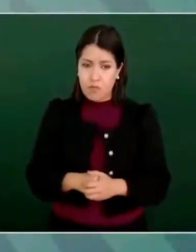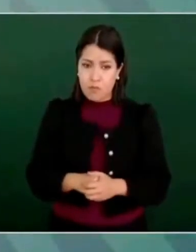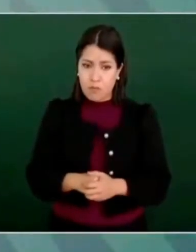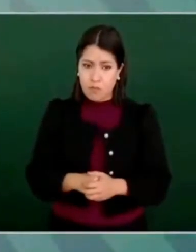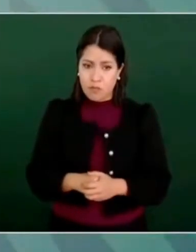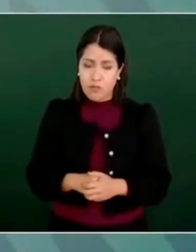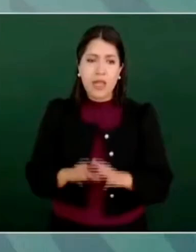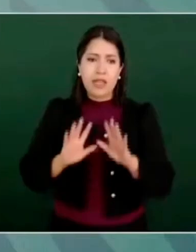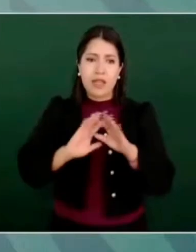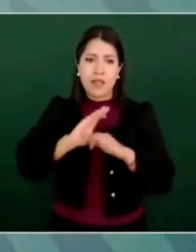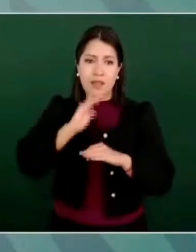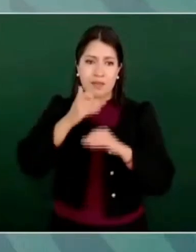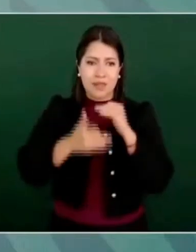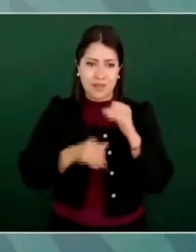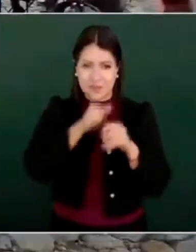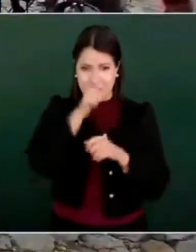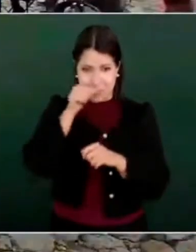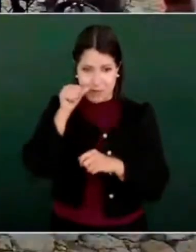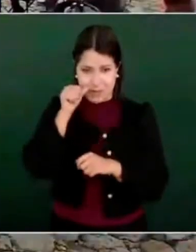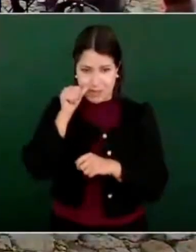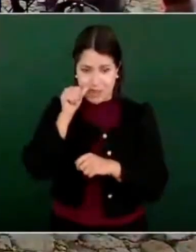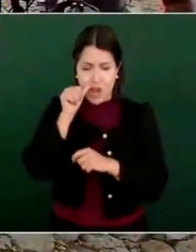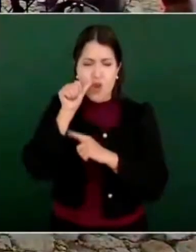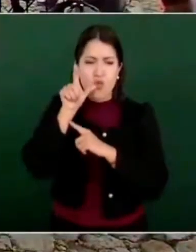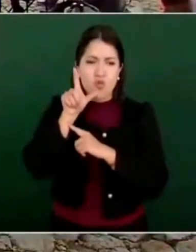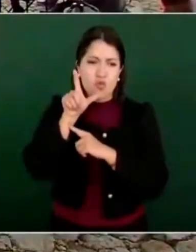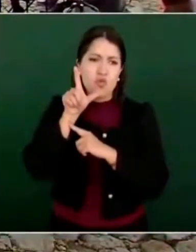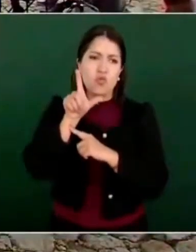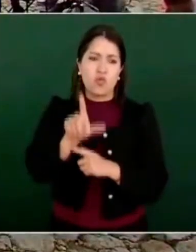Ya terminamos con Juárez. El lunes